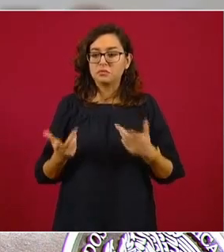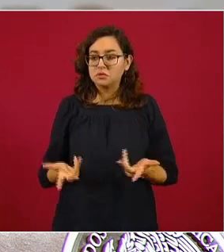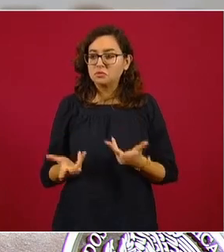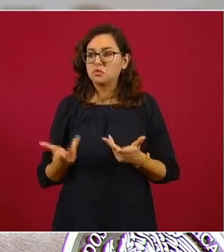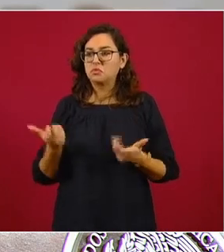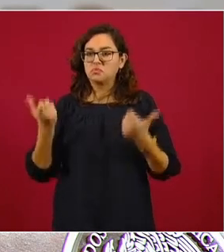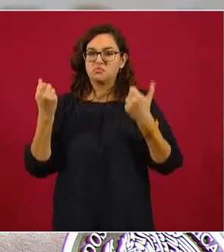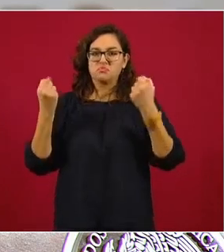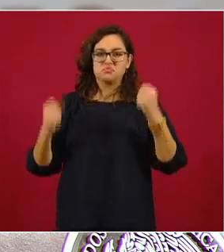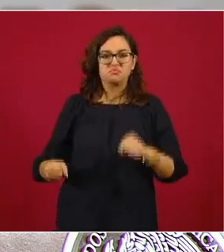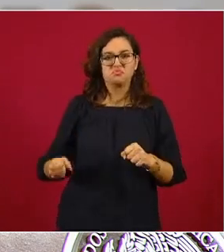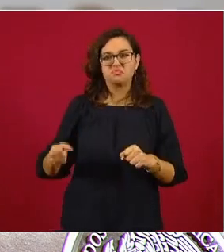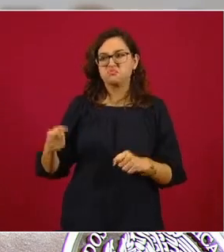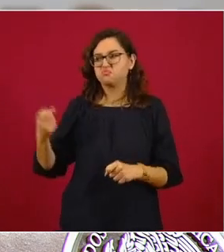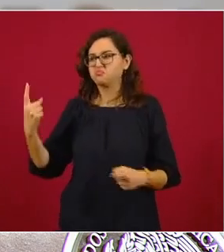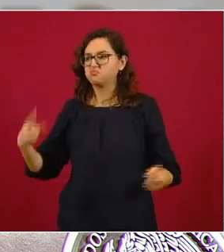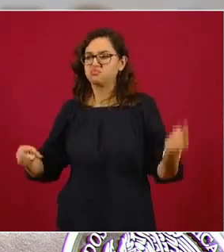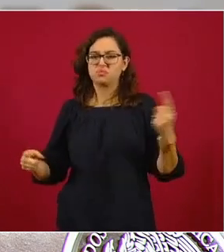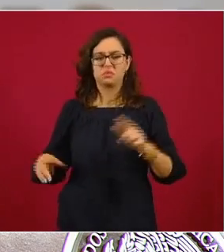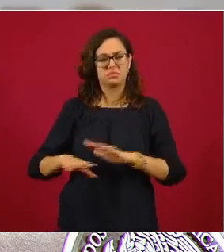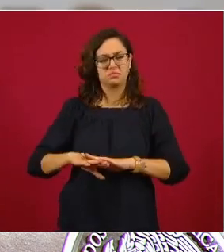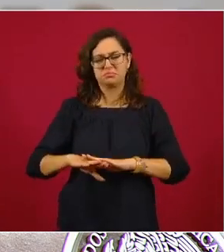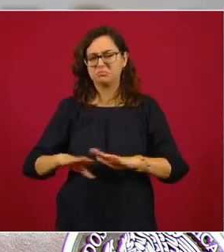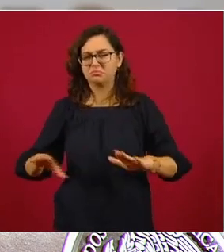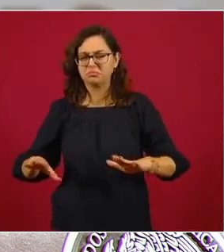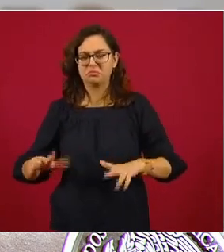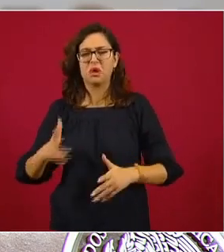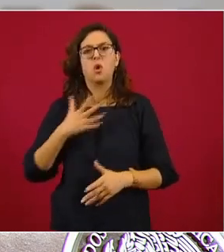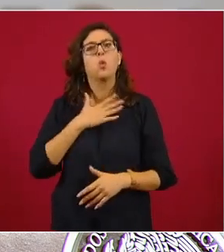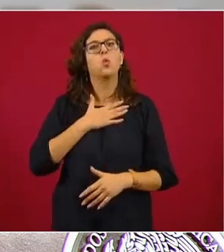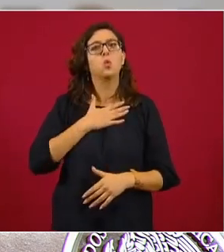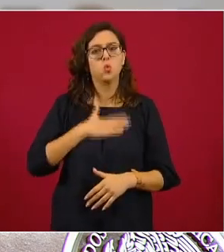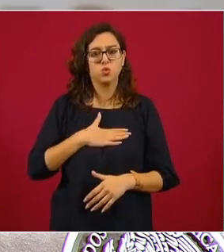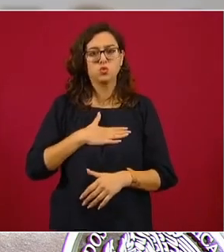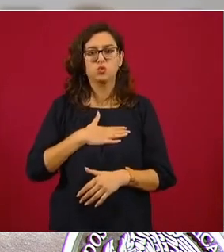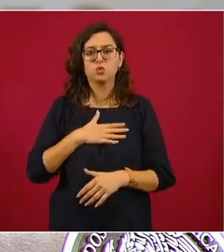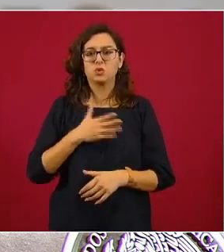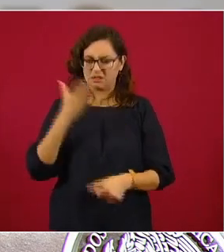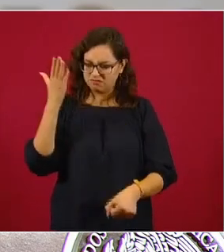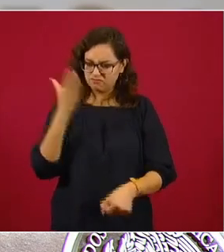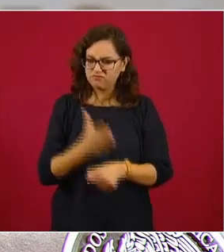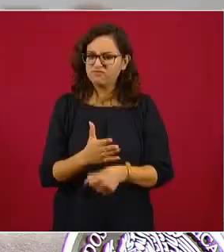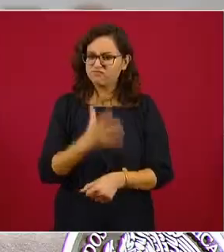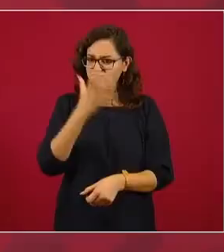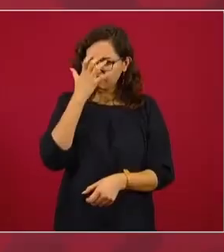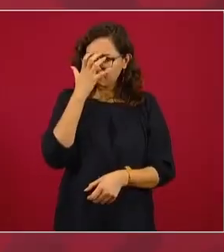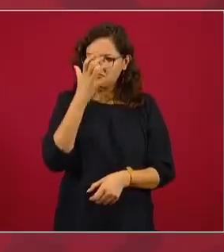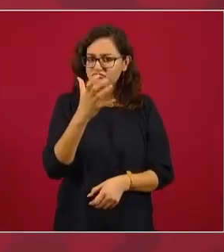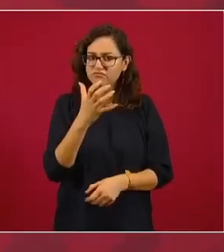arbitrariedades, de que no hay injusticias, de que no hay impunidad, vamos a avanzar.